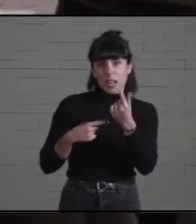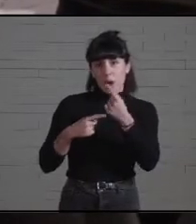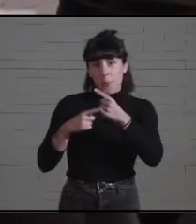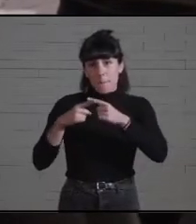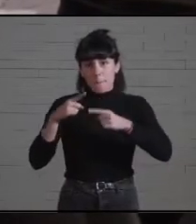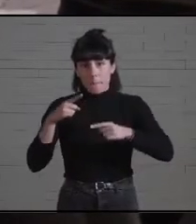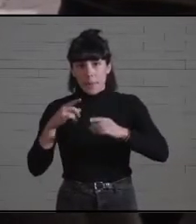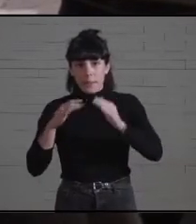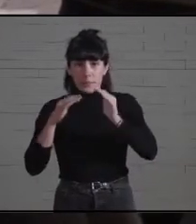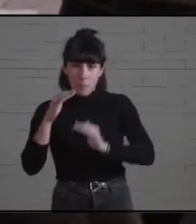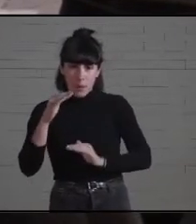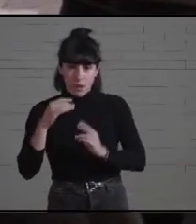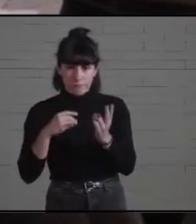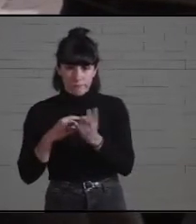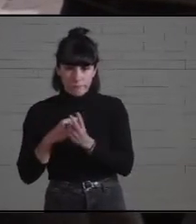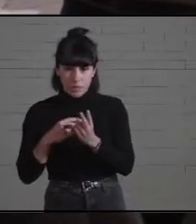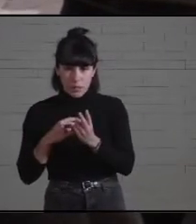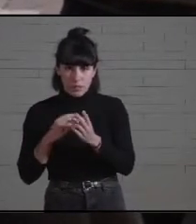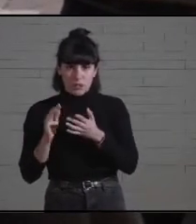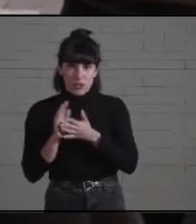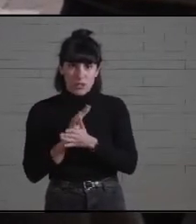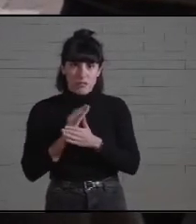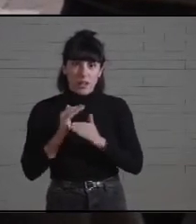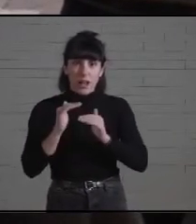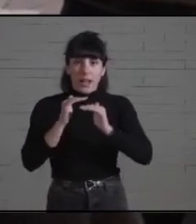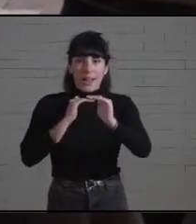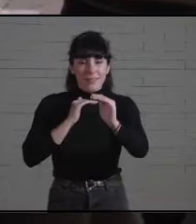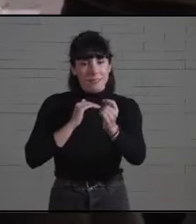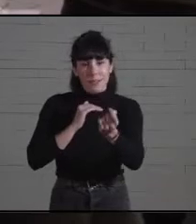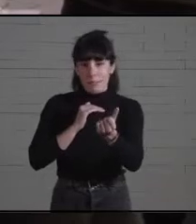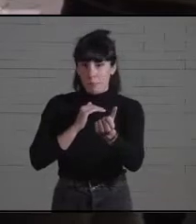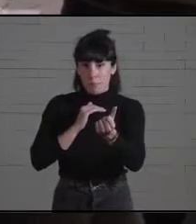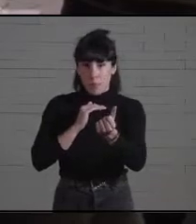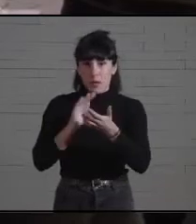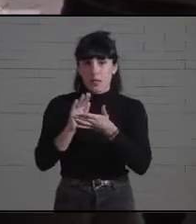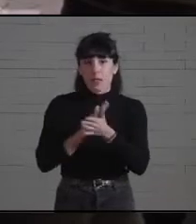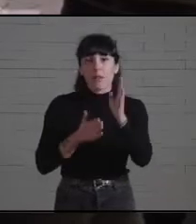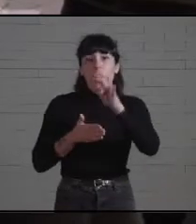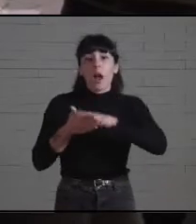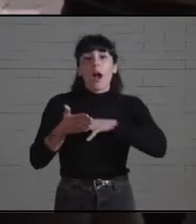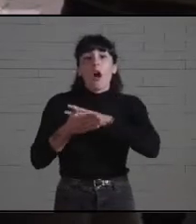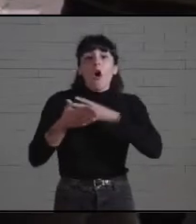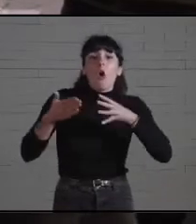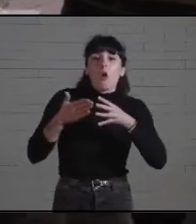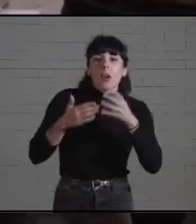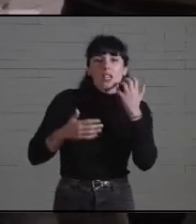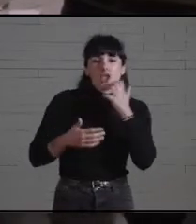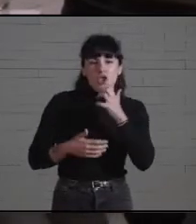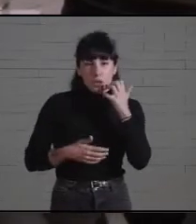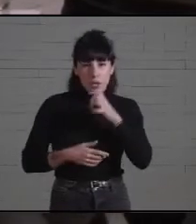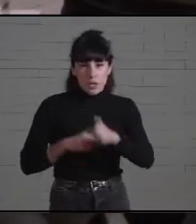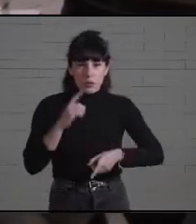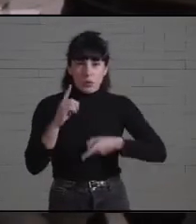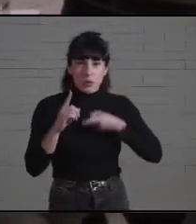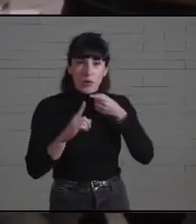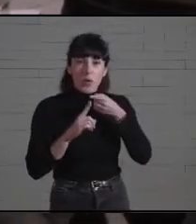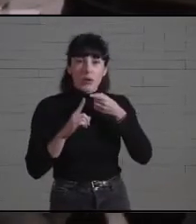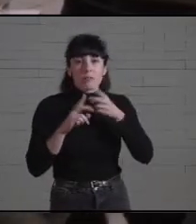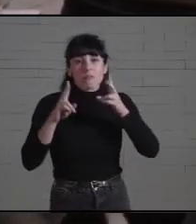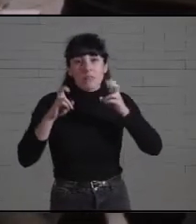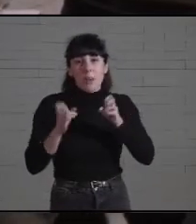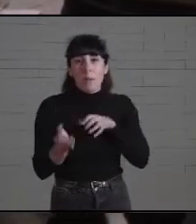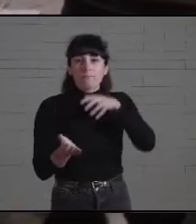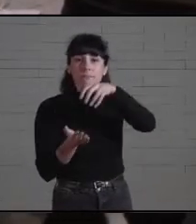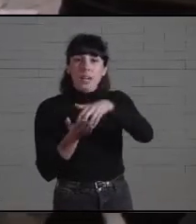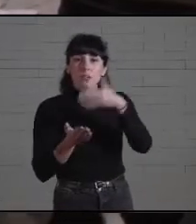medias bajas, poca estabilidad laboral, horarios laborales atípicos para acceder a las escuelas infantiles.